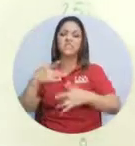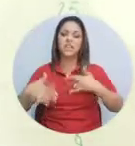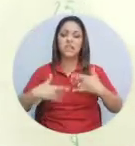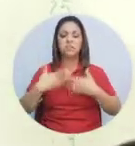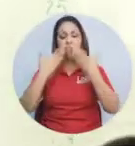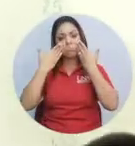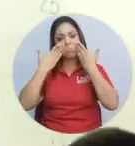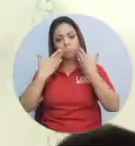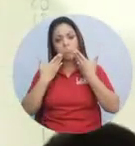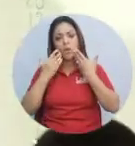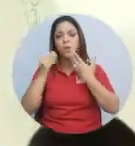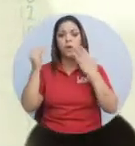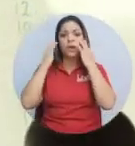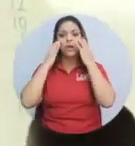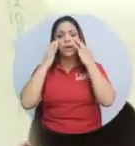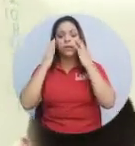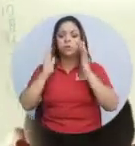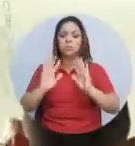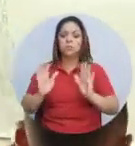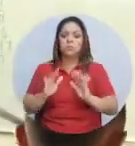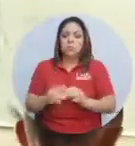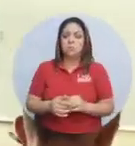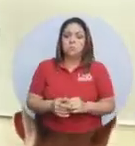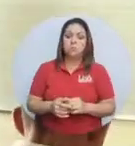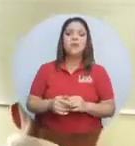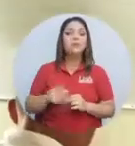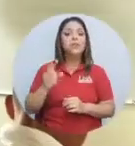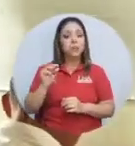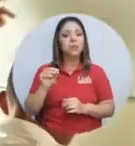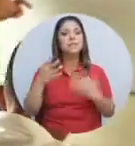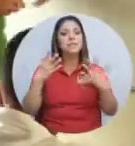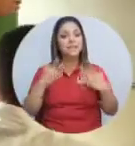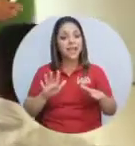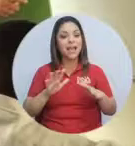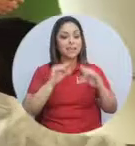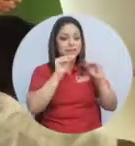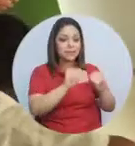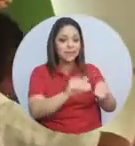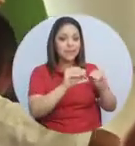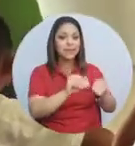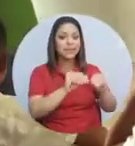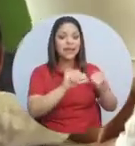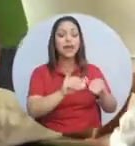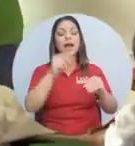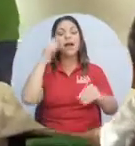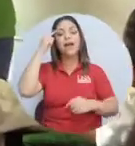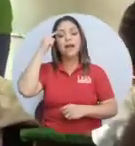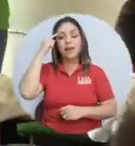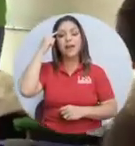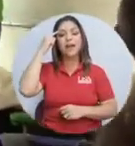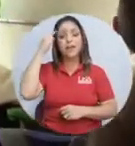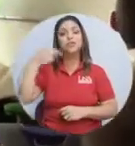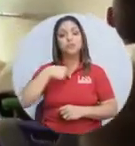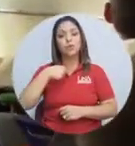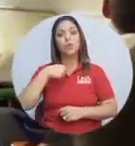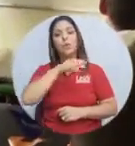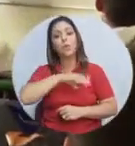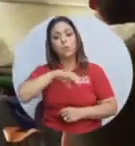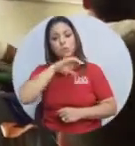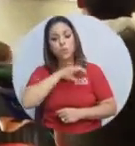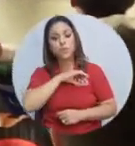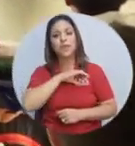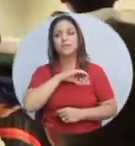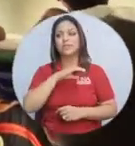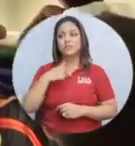algún sentimiento de tristeza, de ansiedad, no pasa nada. O sea, tengo que ser consciente de que mis conductas, mis